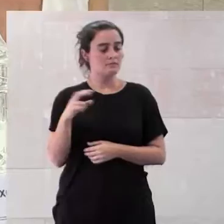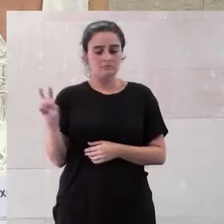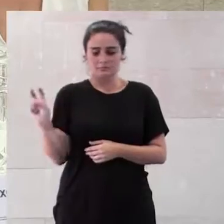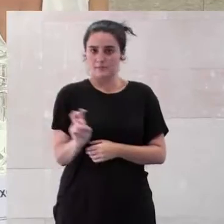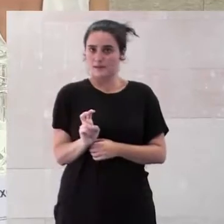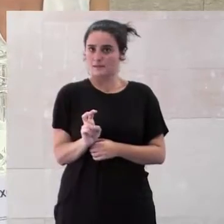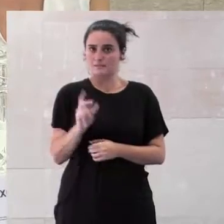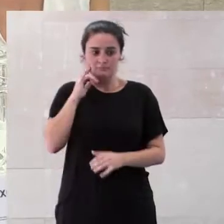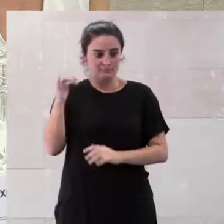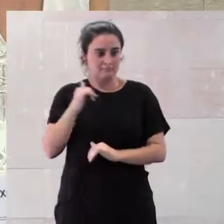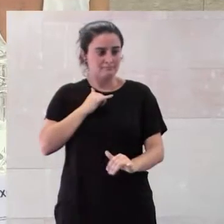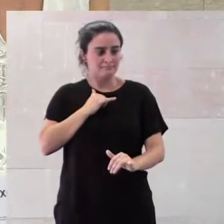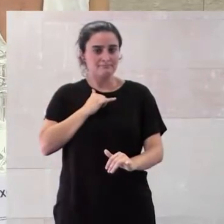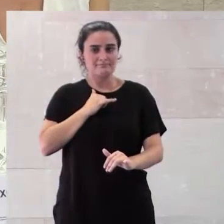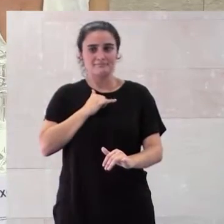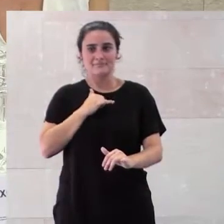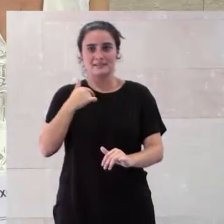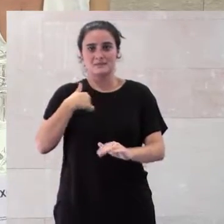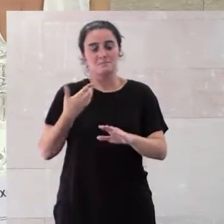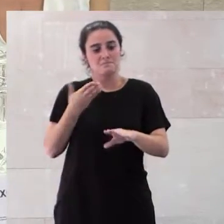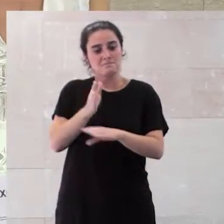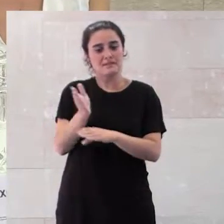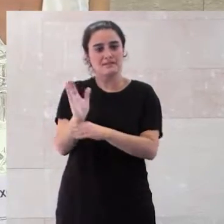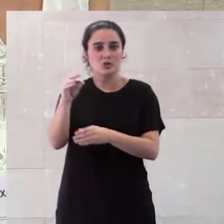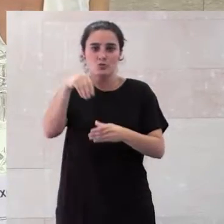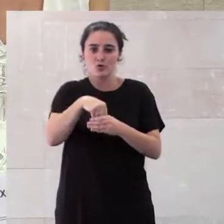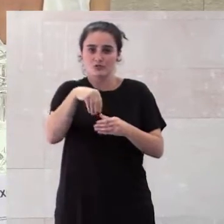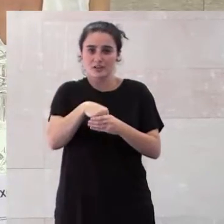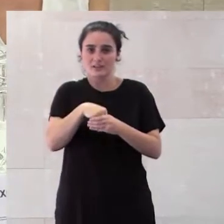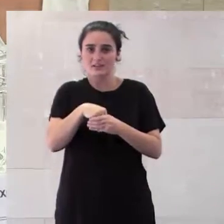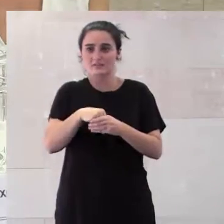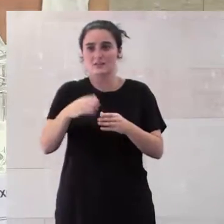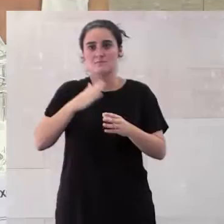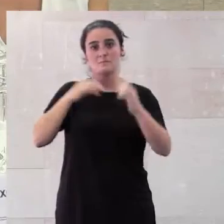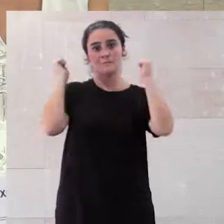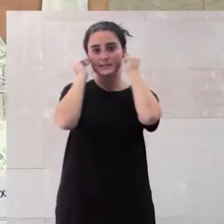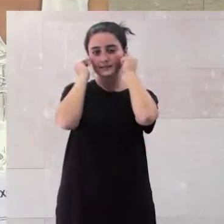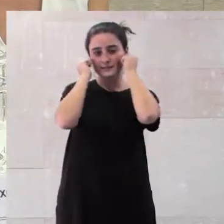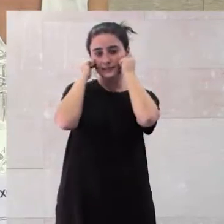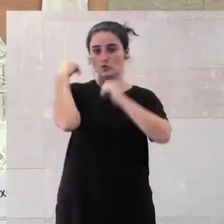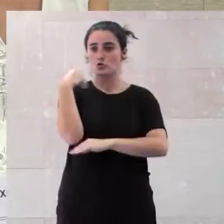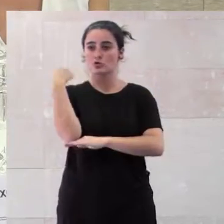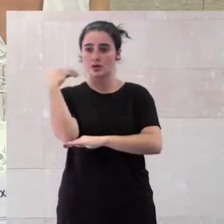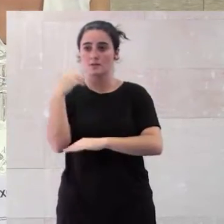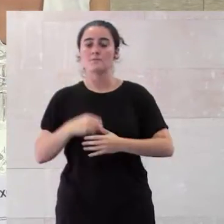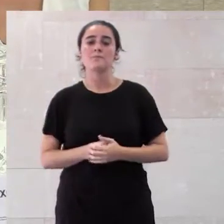han llamado para presentar los contenidos de mi tesis doctoral en proceso.